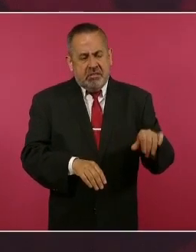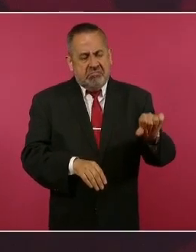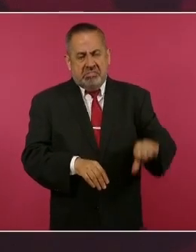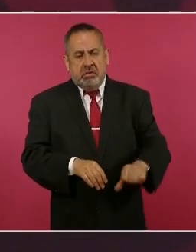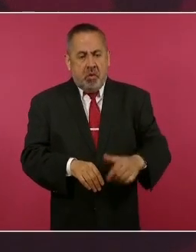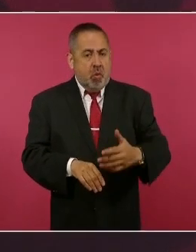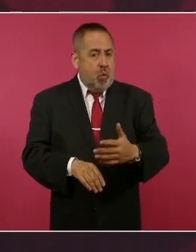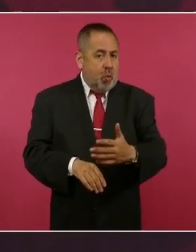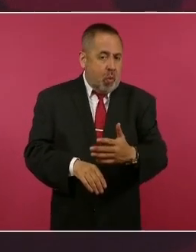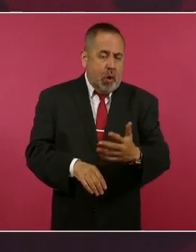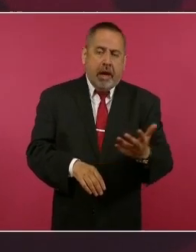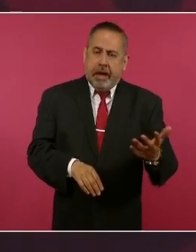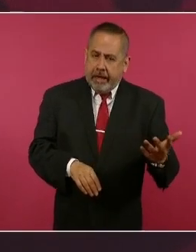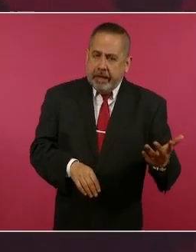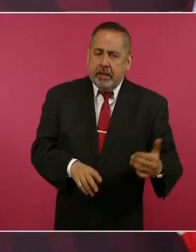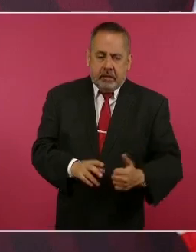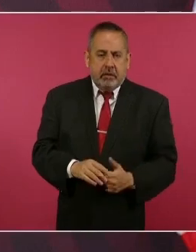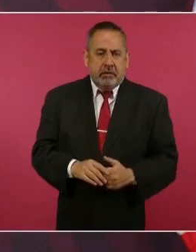es